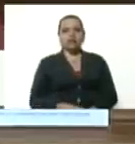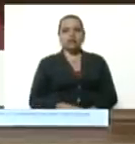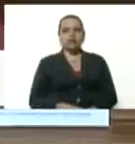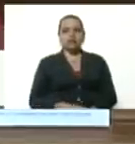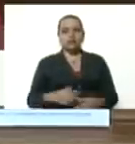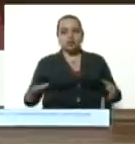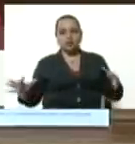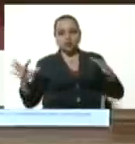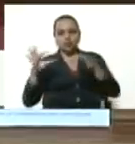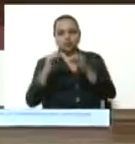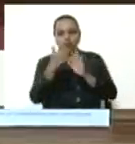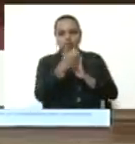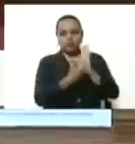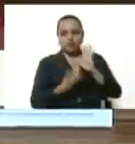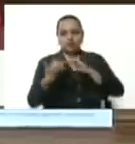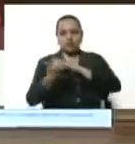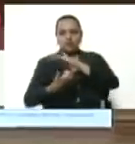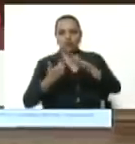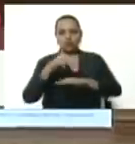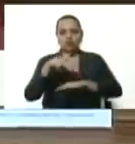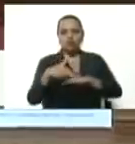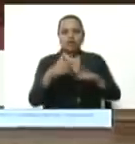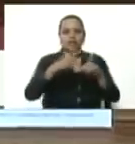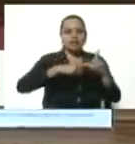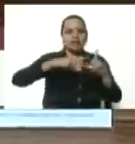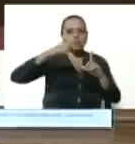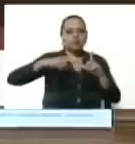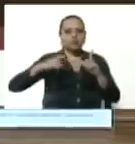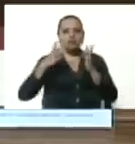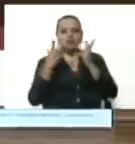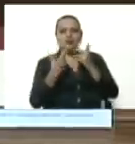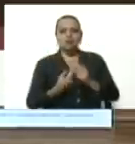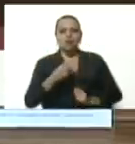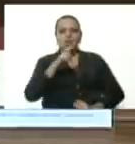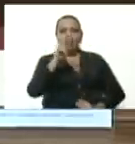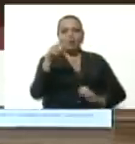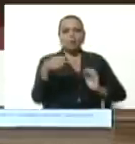Anexo, oficio del Instituto Nacional de Estadística, número